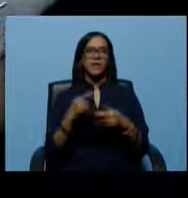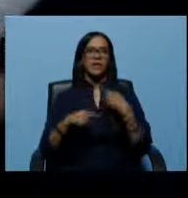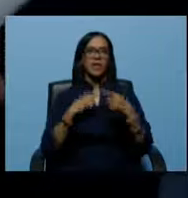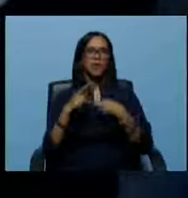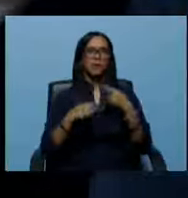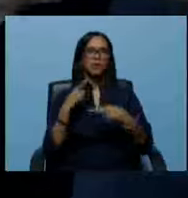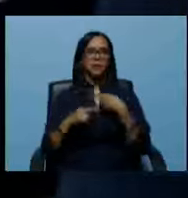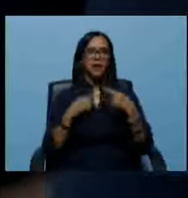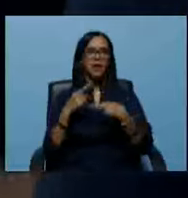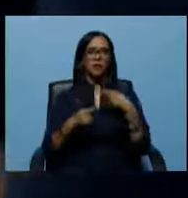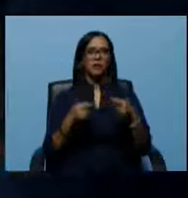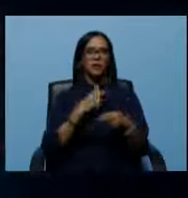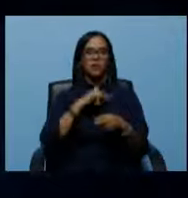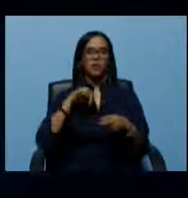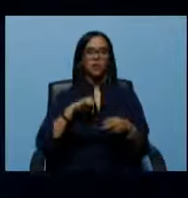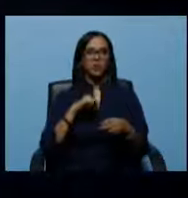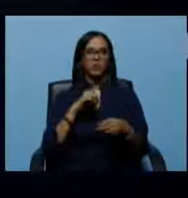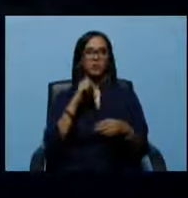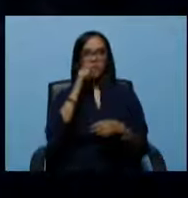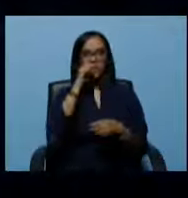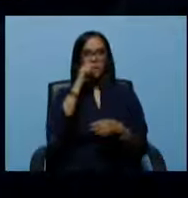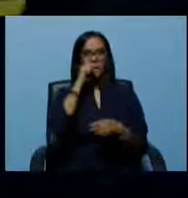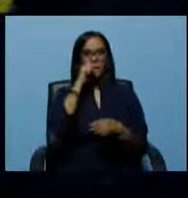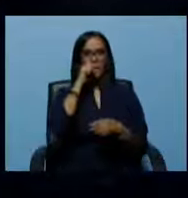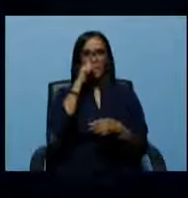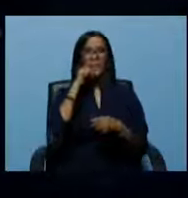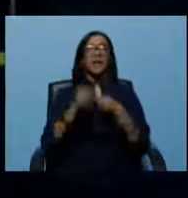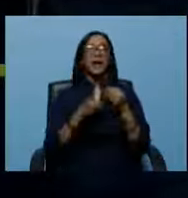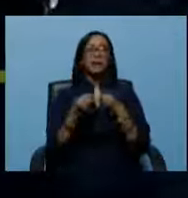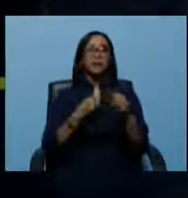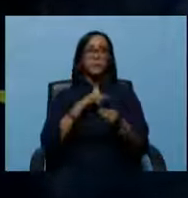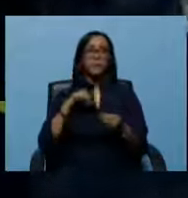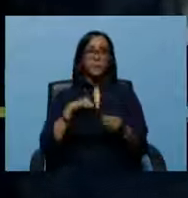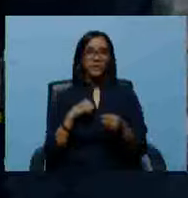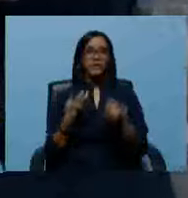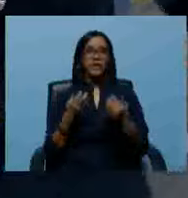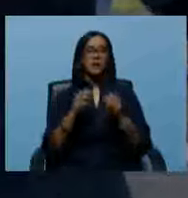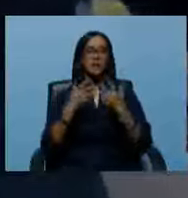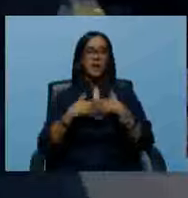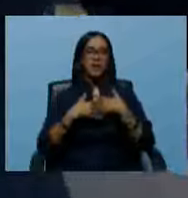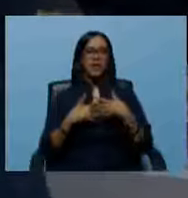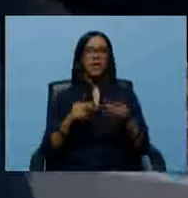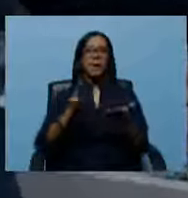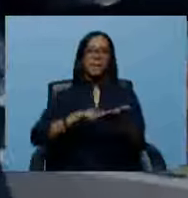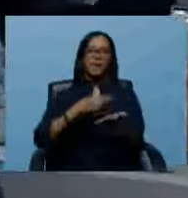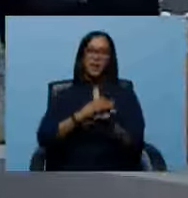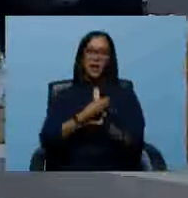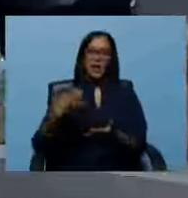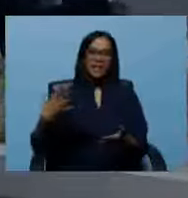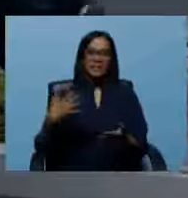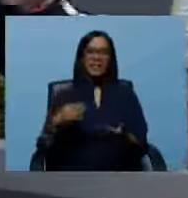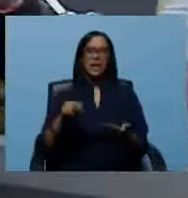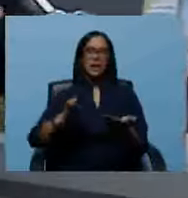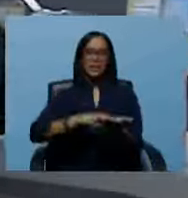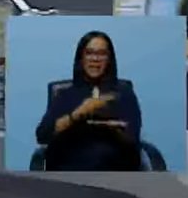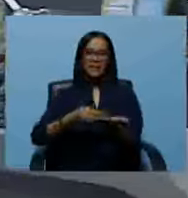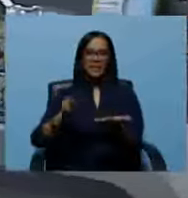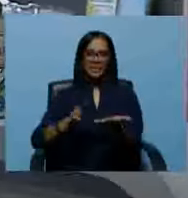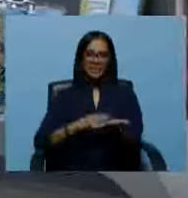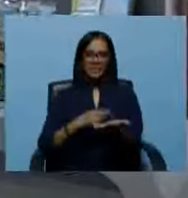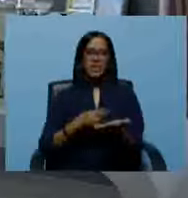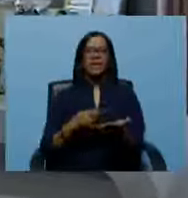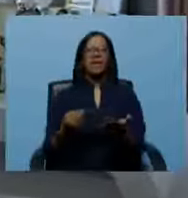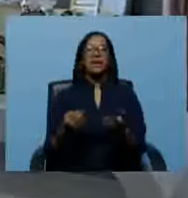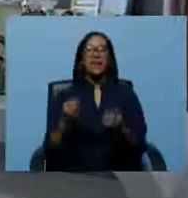revolucionarios. Y nosotros hacemos nuestra fábrica, tenemos dos plantas, una de mayonesa, margarina y toda la parte de grasas. Y